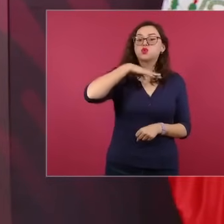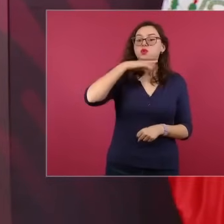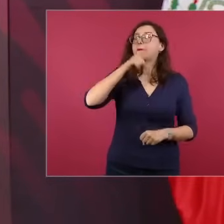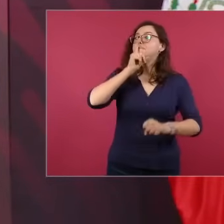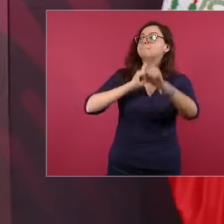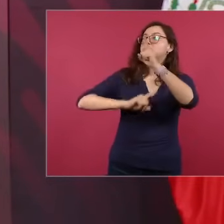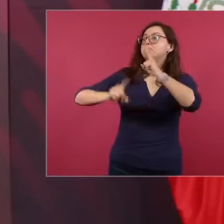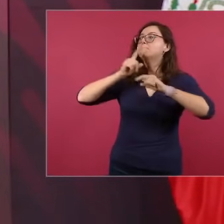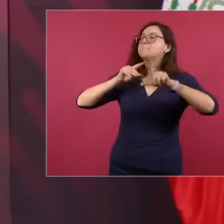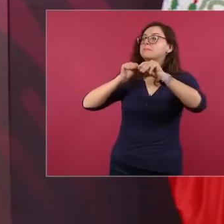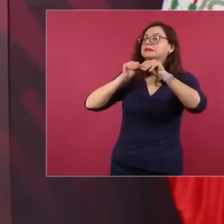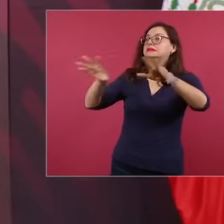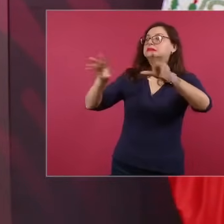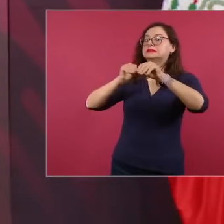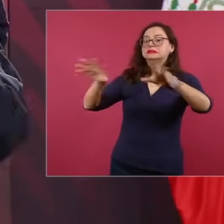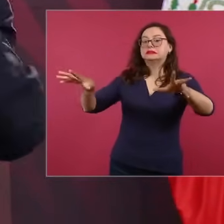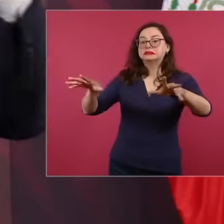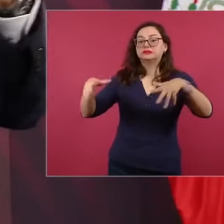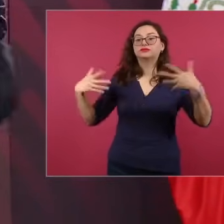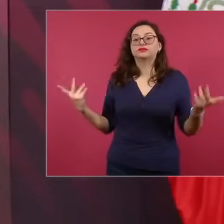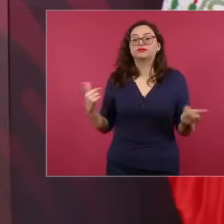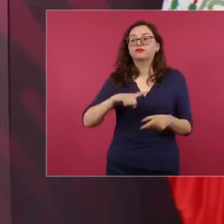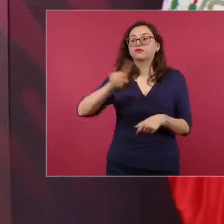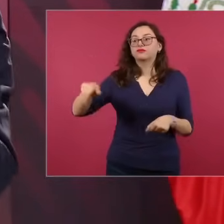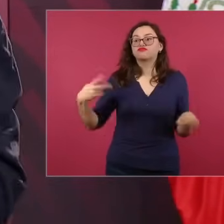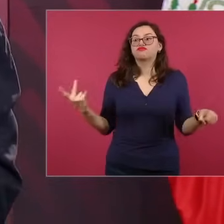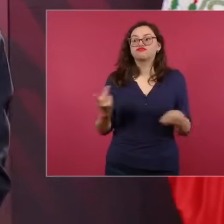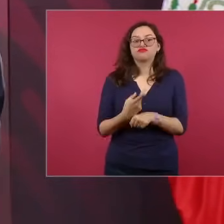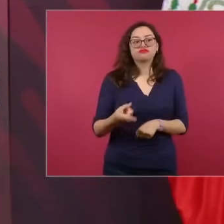políticamente hablando. Tiene un efecto de boomerang.